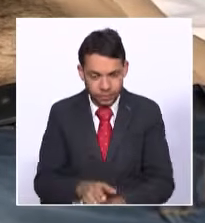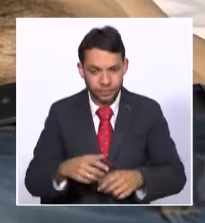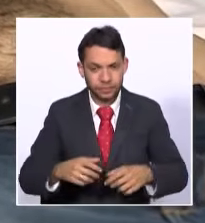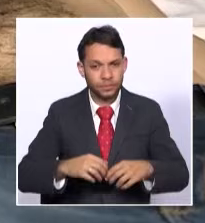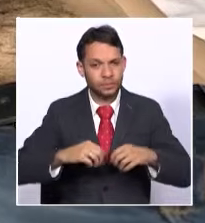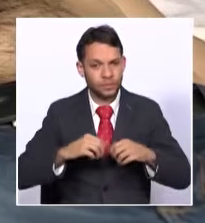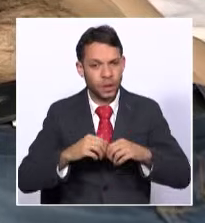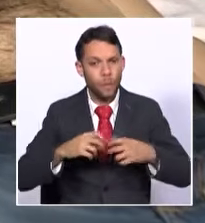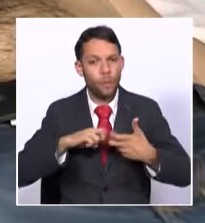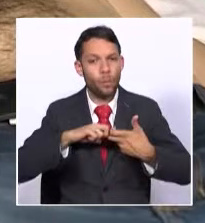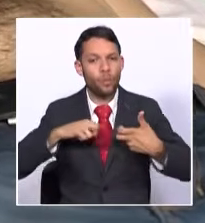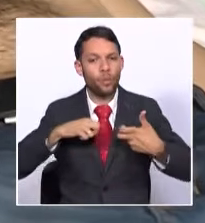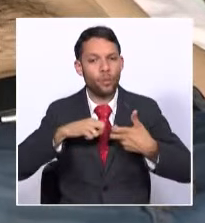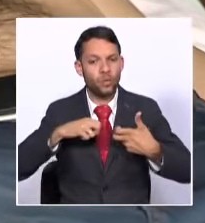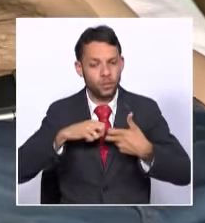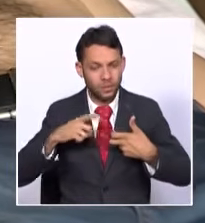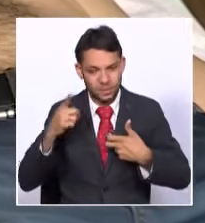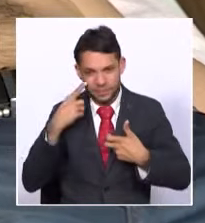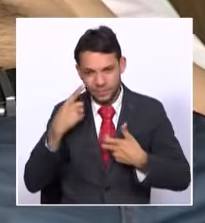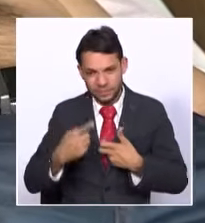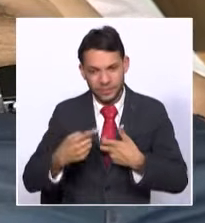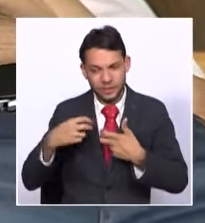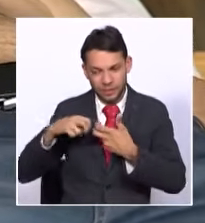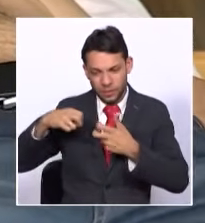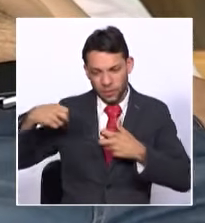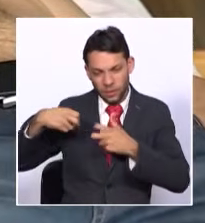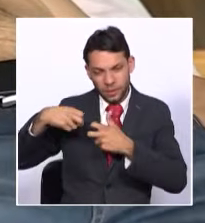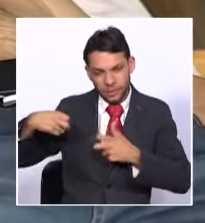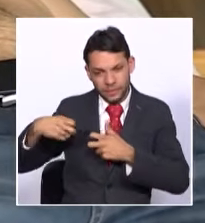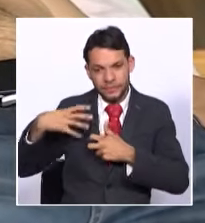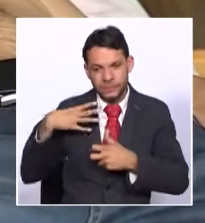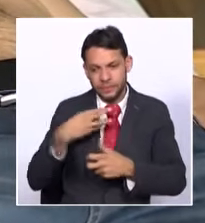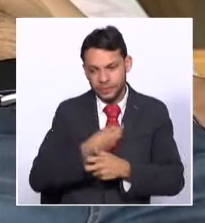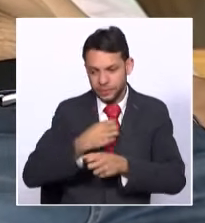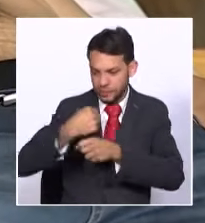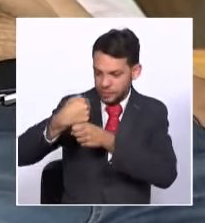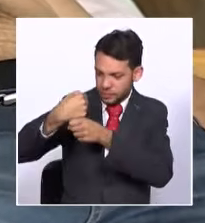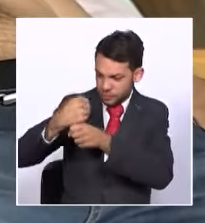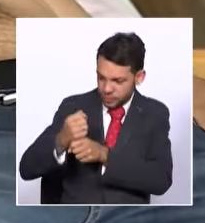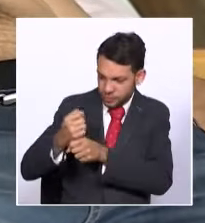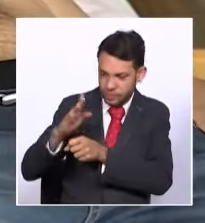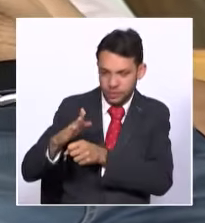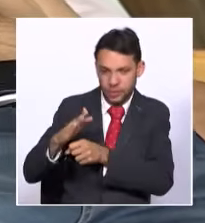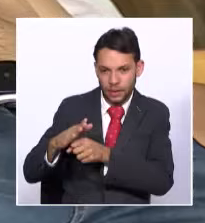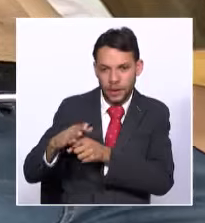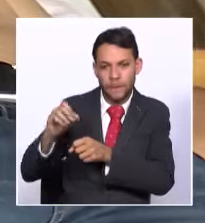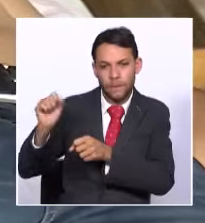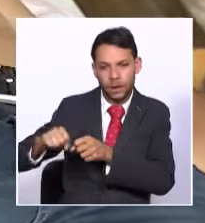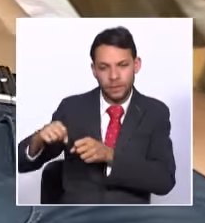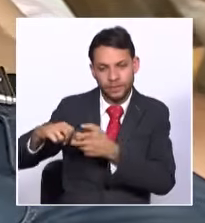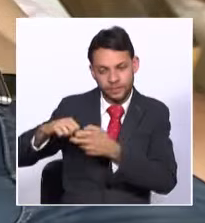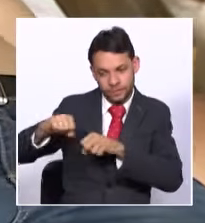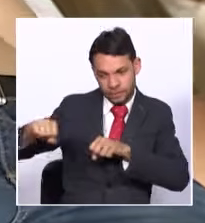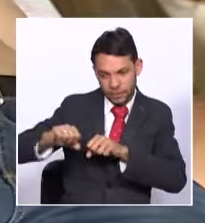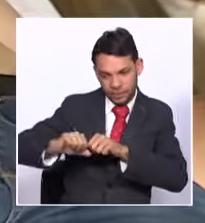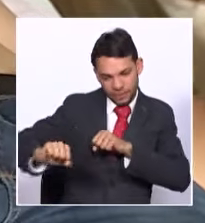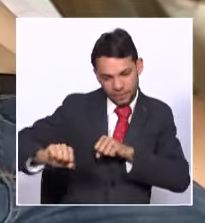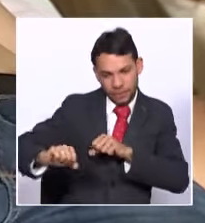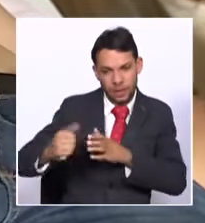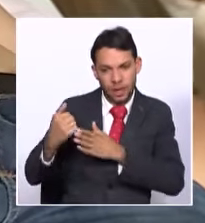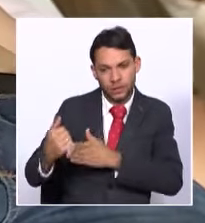este musculito de acá. Yo hago una compresión para poderlo extender. Me dice si duele, listo,